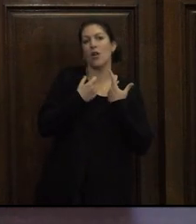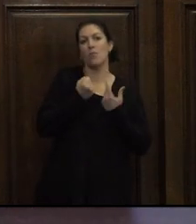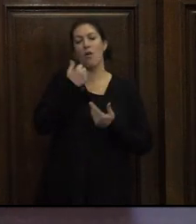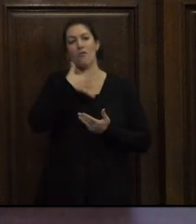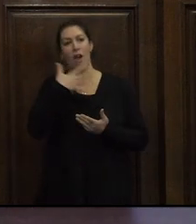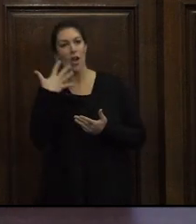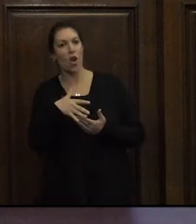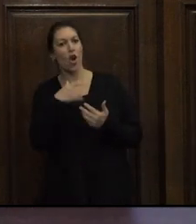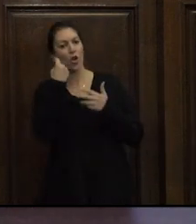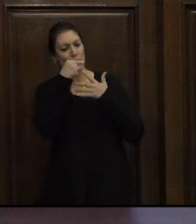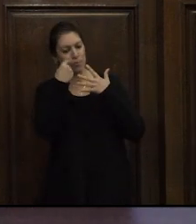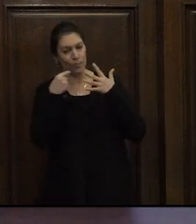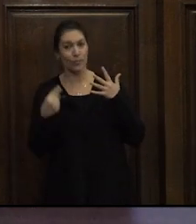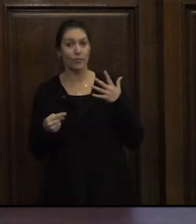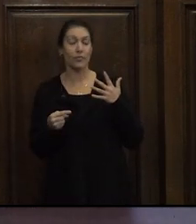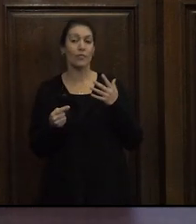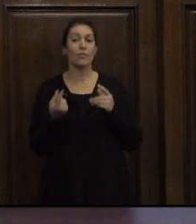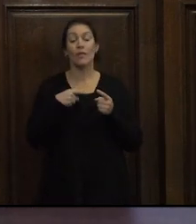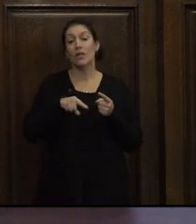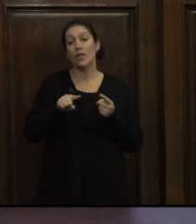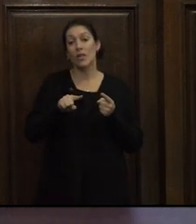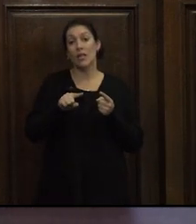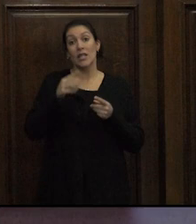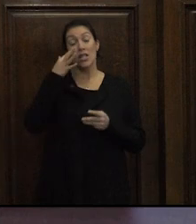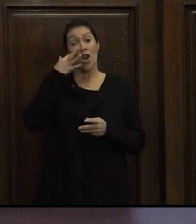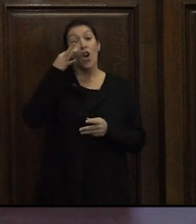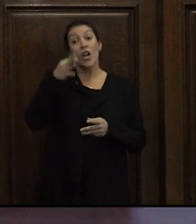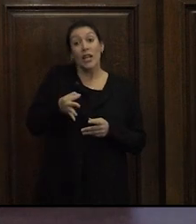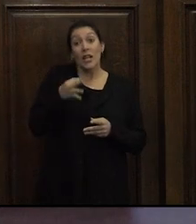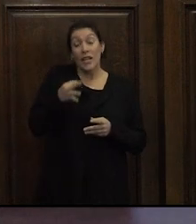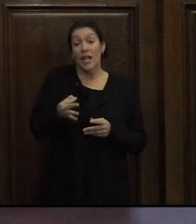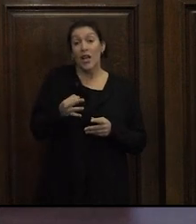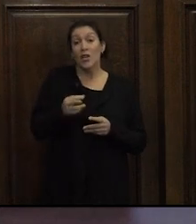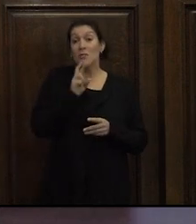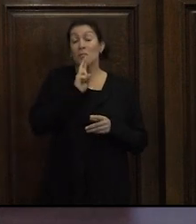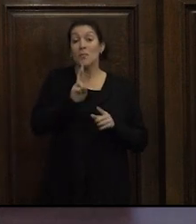afectos, valores, etc. Entonces,